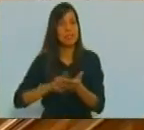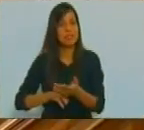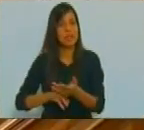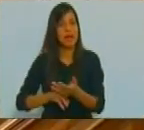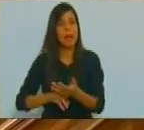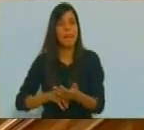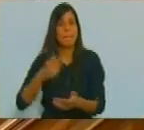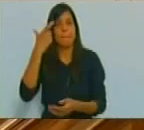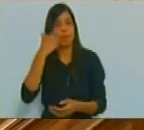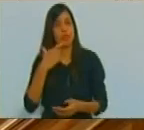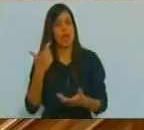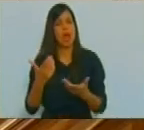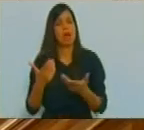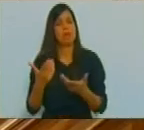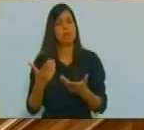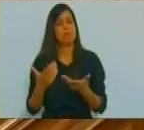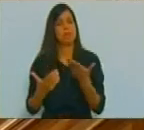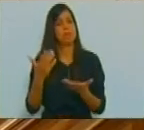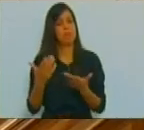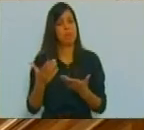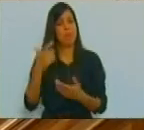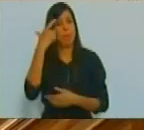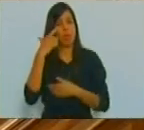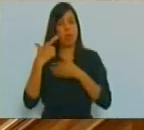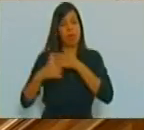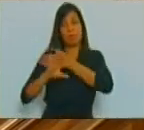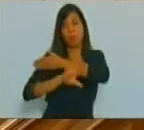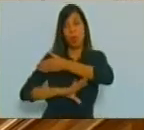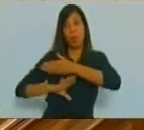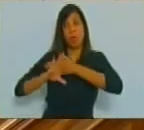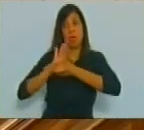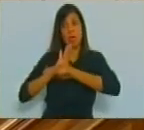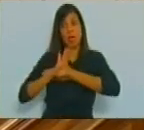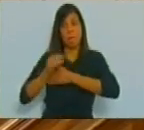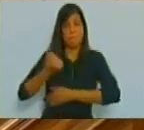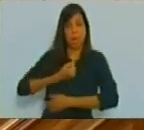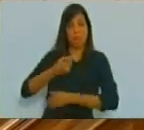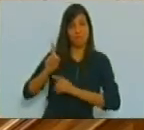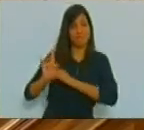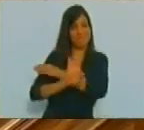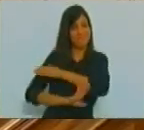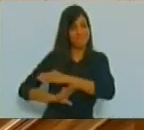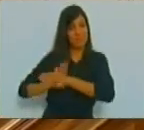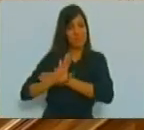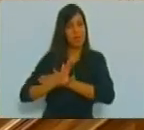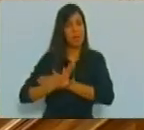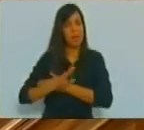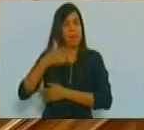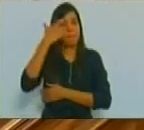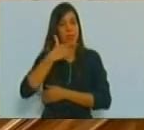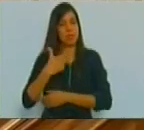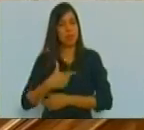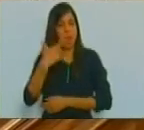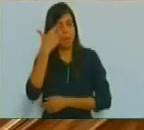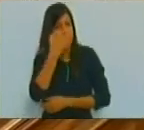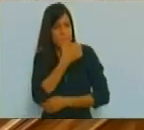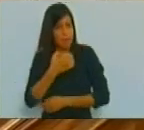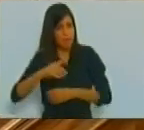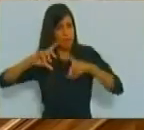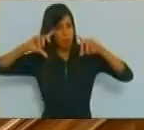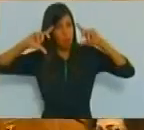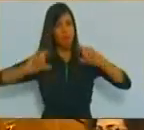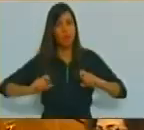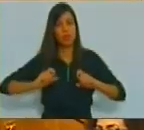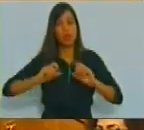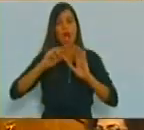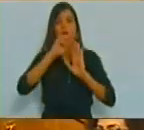estabilidad su integridad que se garantice la idoneidad la ética de